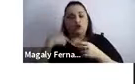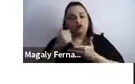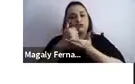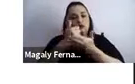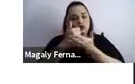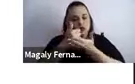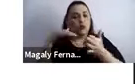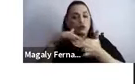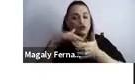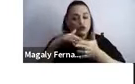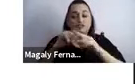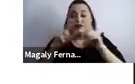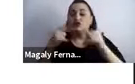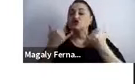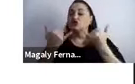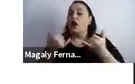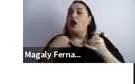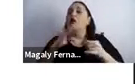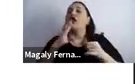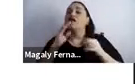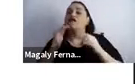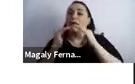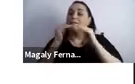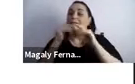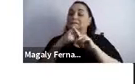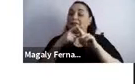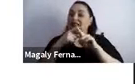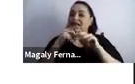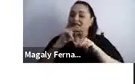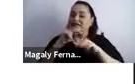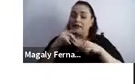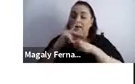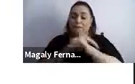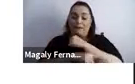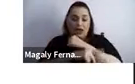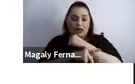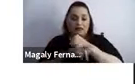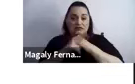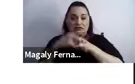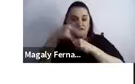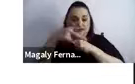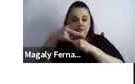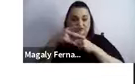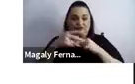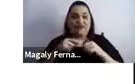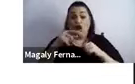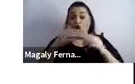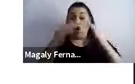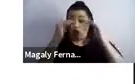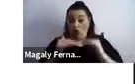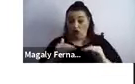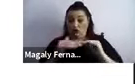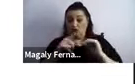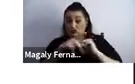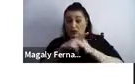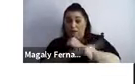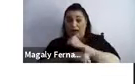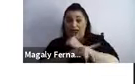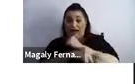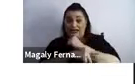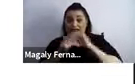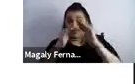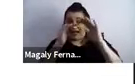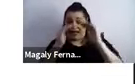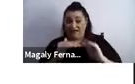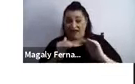estudios, pero aquí estoy hablando solo de medias nacionales, Paraguay y Tonga. Estos otros países son aquellos que